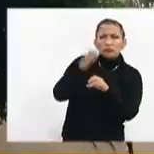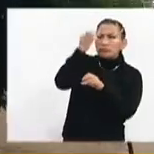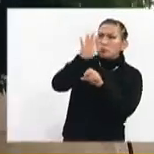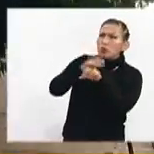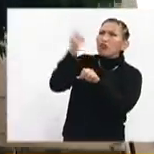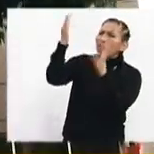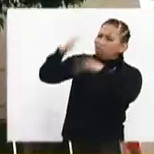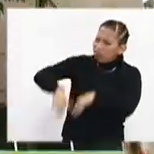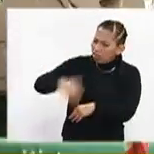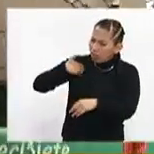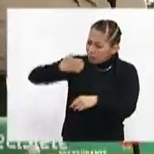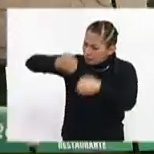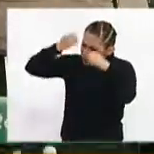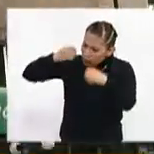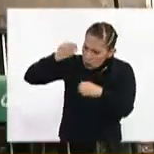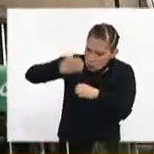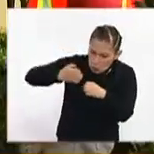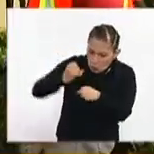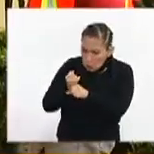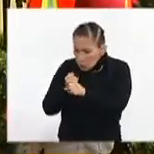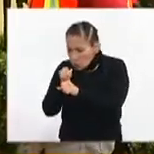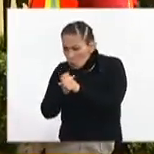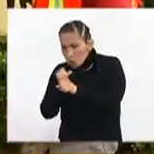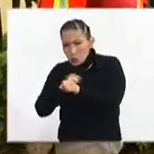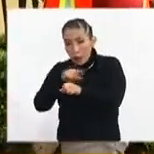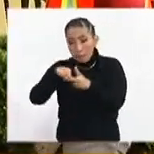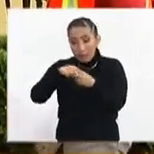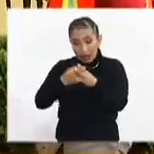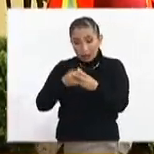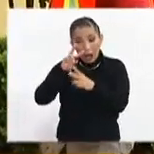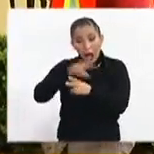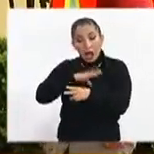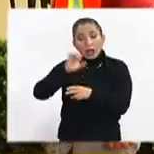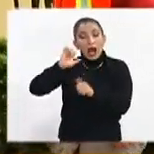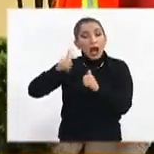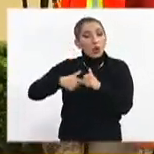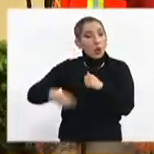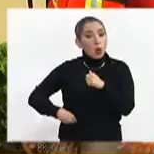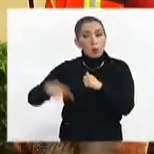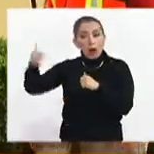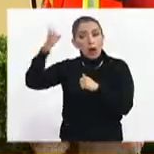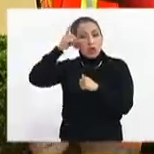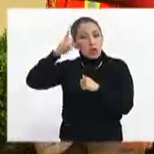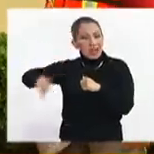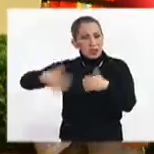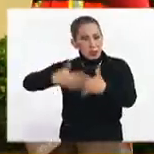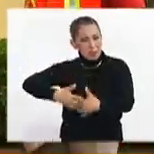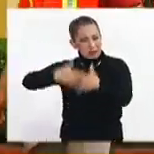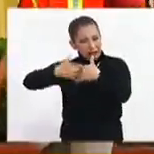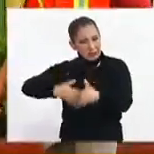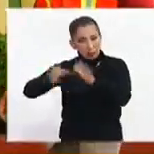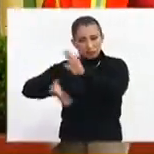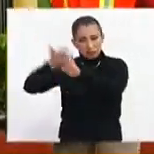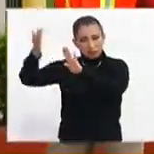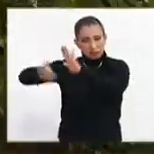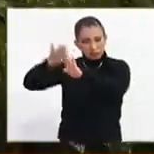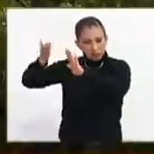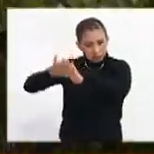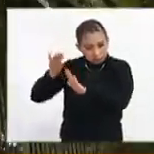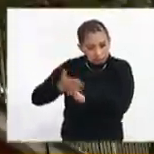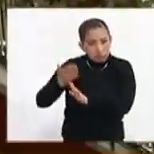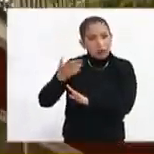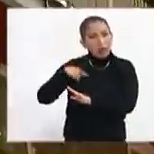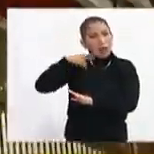para fortalecer la investigación inicial y ver si hay alguna suerte de datos,